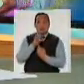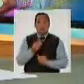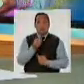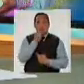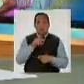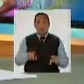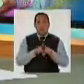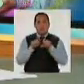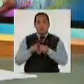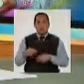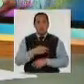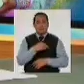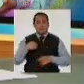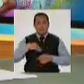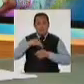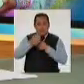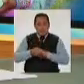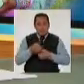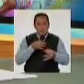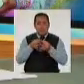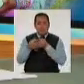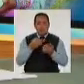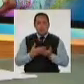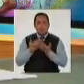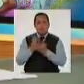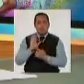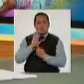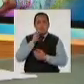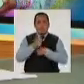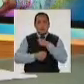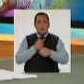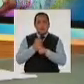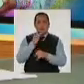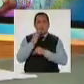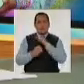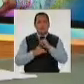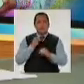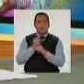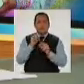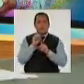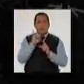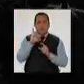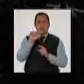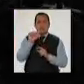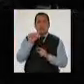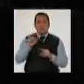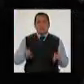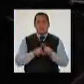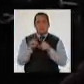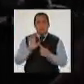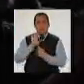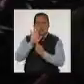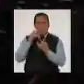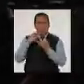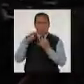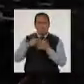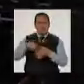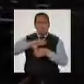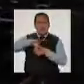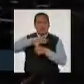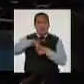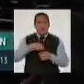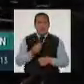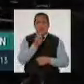Milton Bonjese destacó los resultados alcanzados en el Año Internacional de la Quinoa. Las instalaciones de la Feria